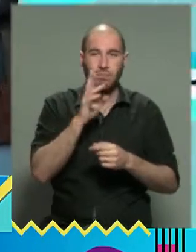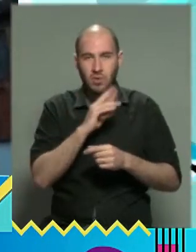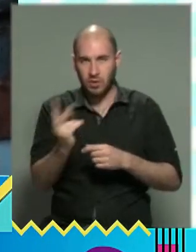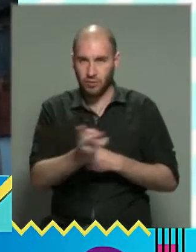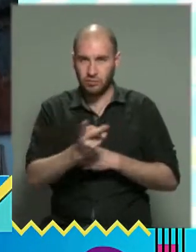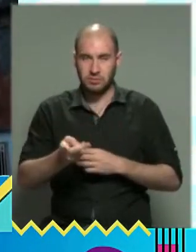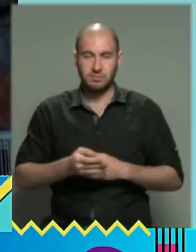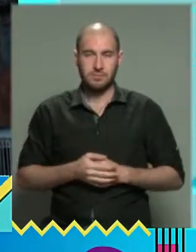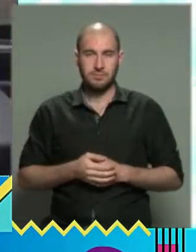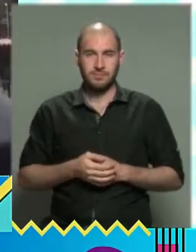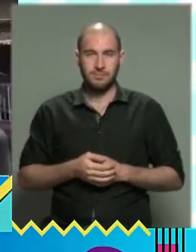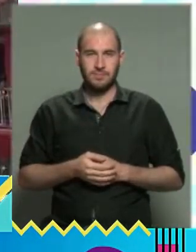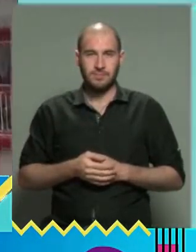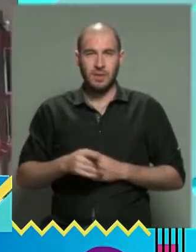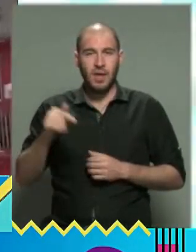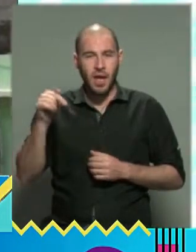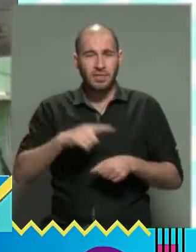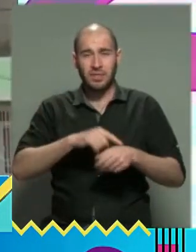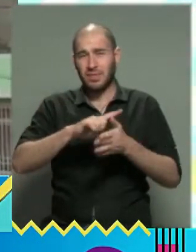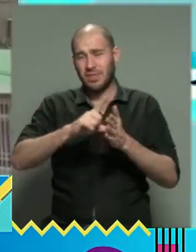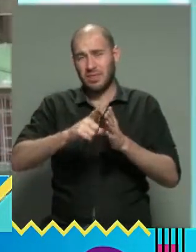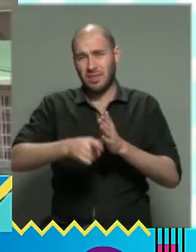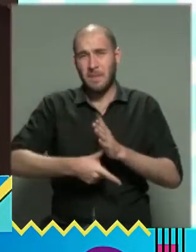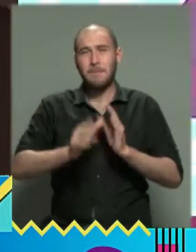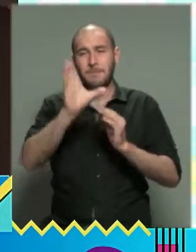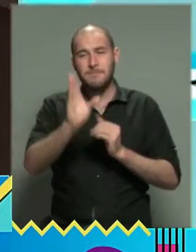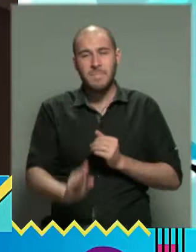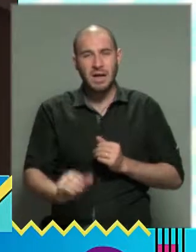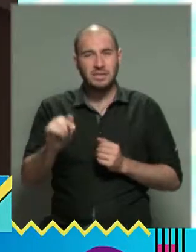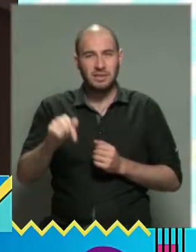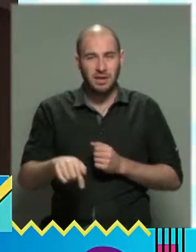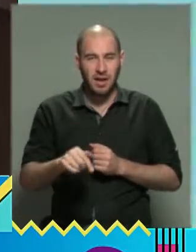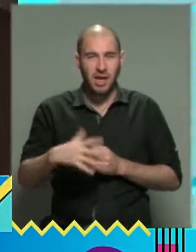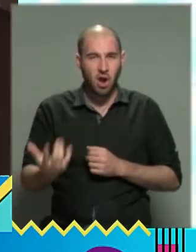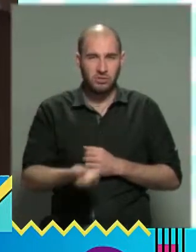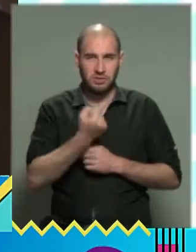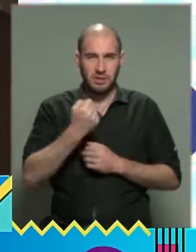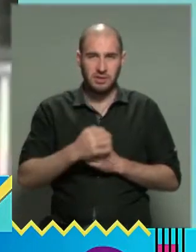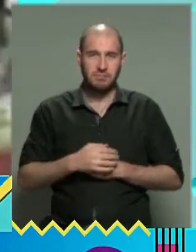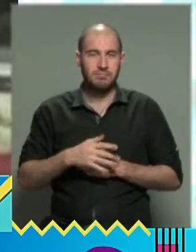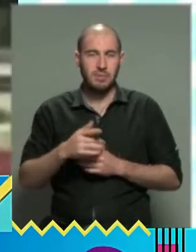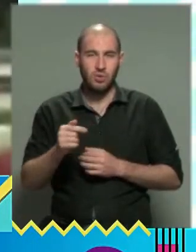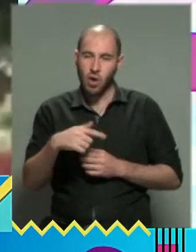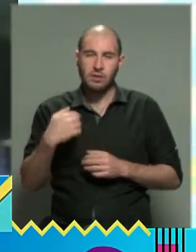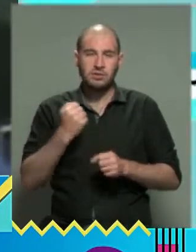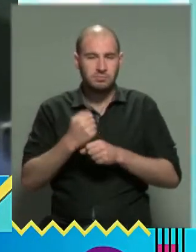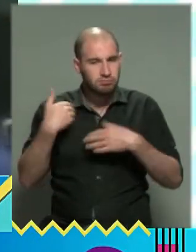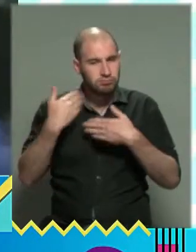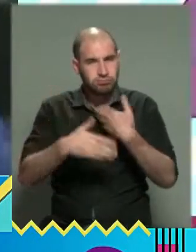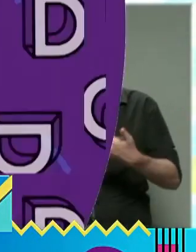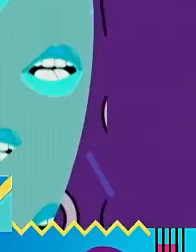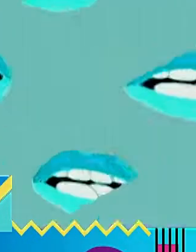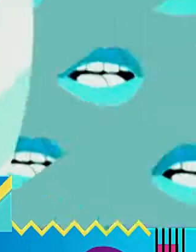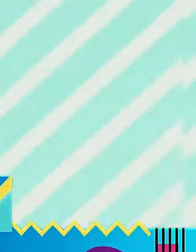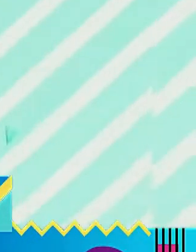mujeres. Y esto lleva mucho tiempo para que un país lo logre. Yo creo que tenemos que empezar básicamente por